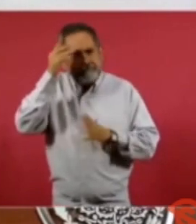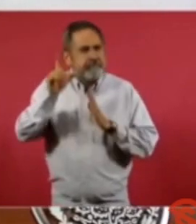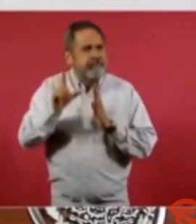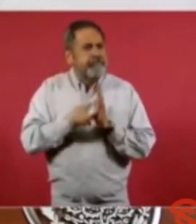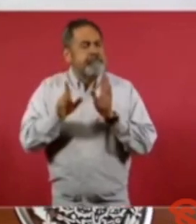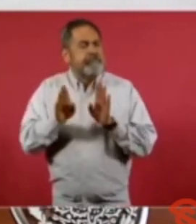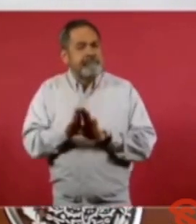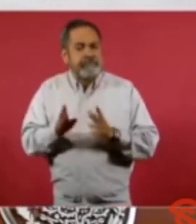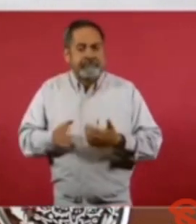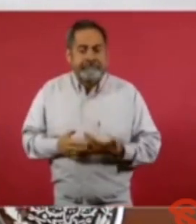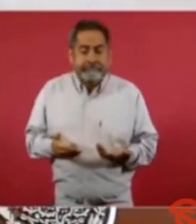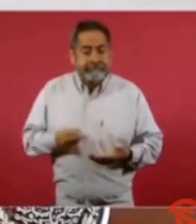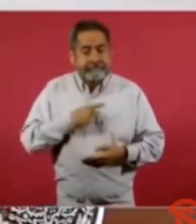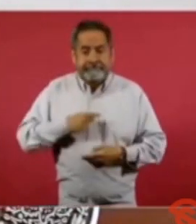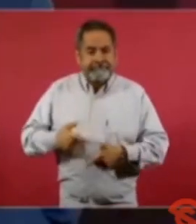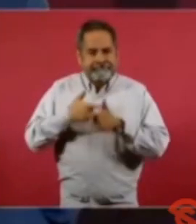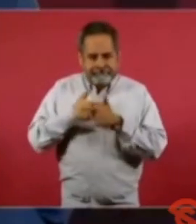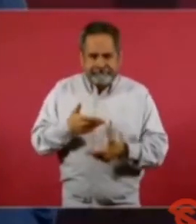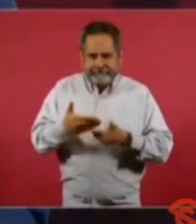y hay que seguir.